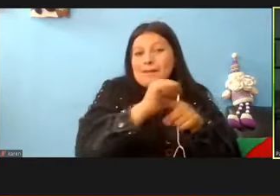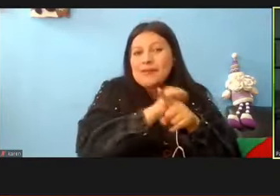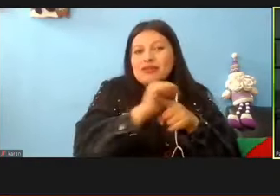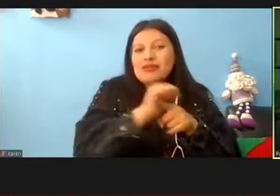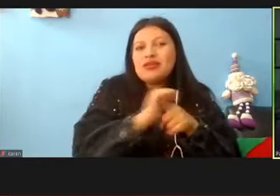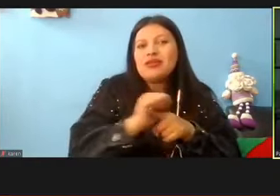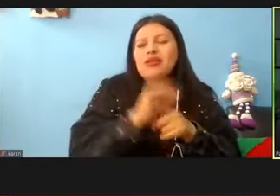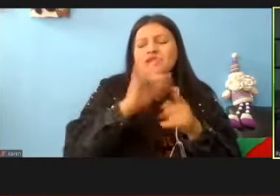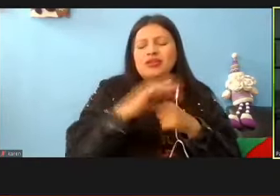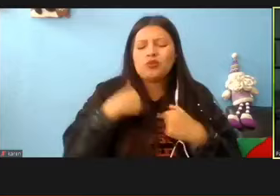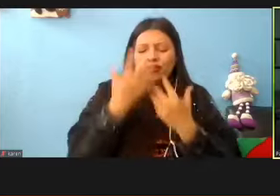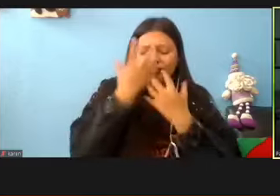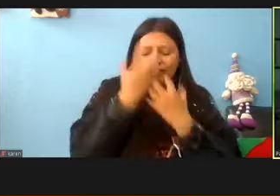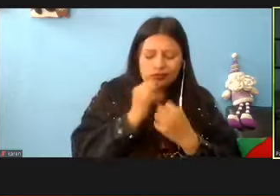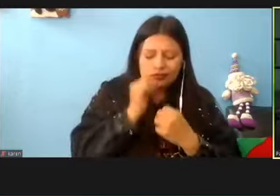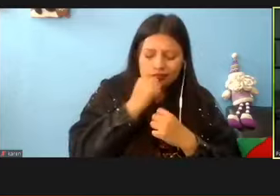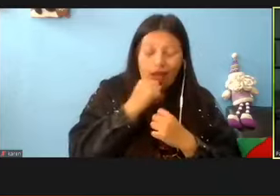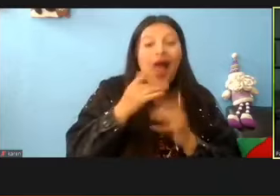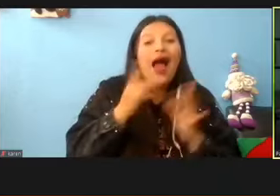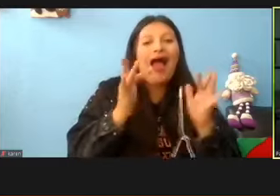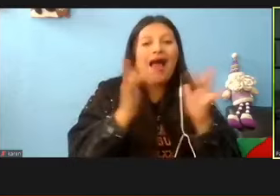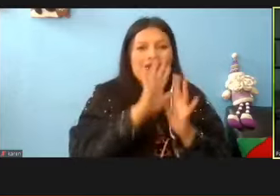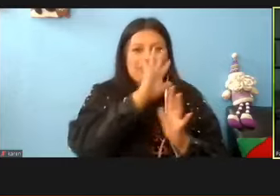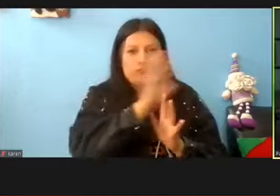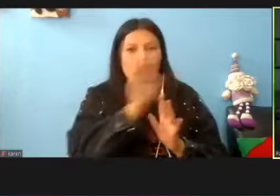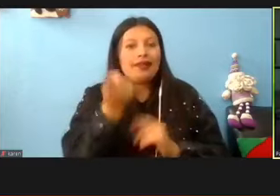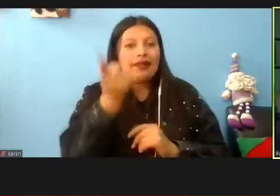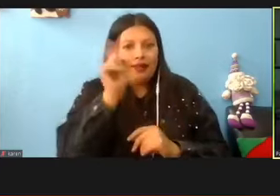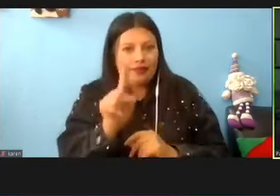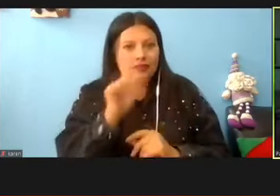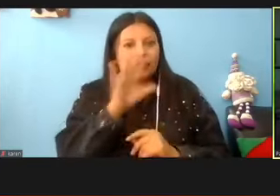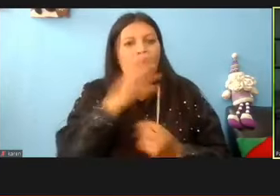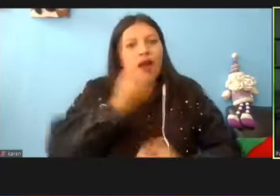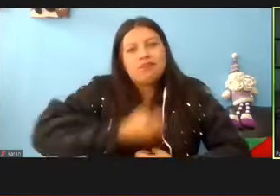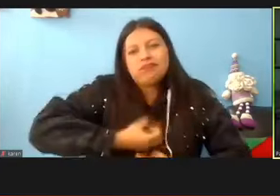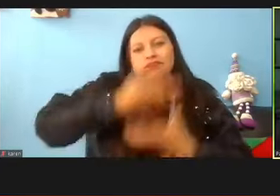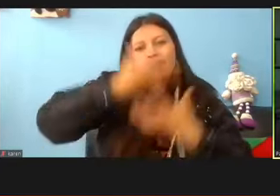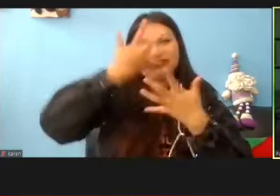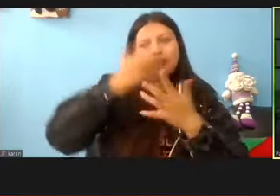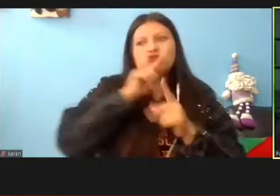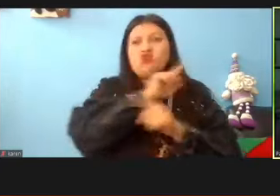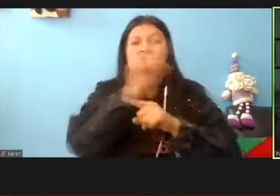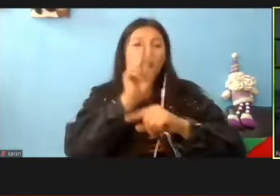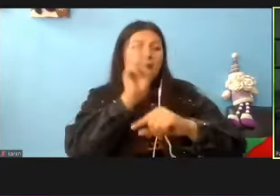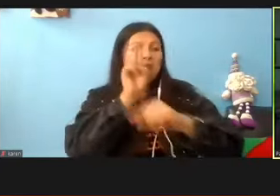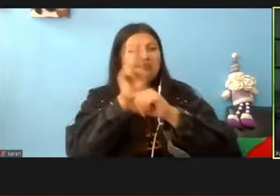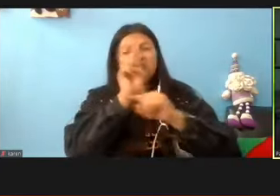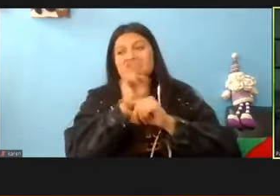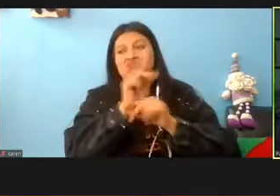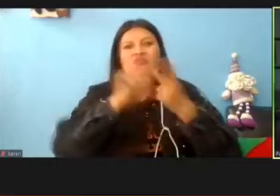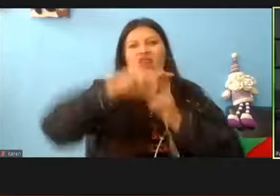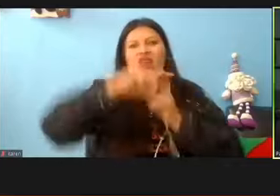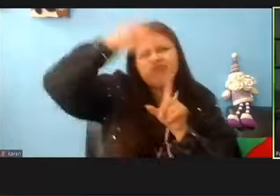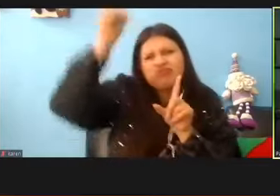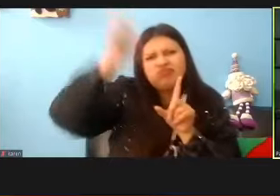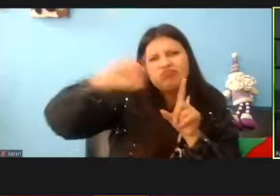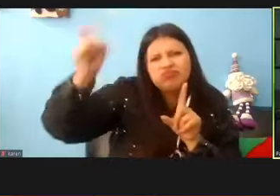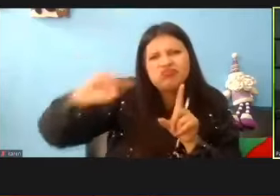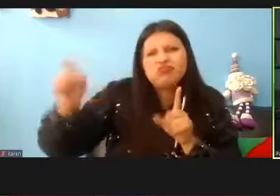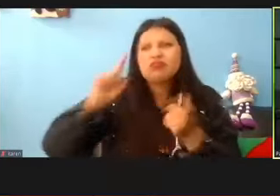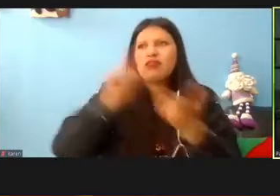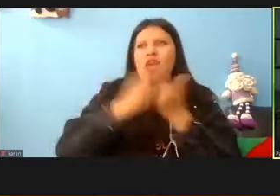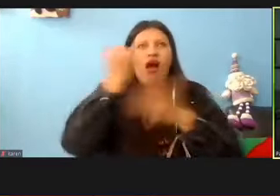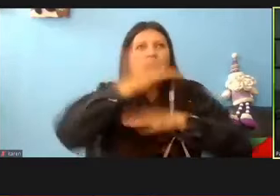rituales del duelo, así también como expresiones como antimonumentos, como graffiti,